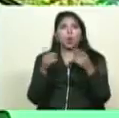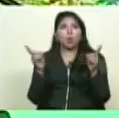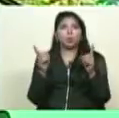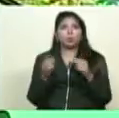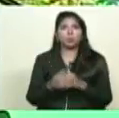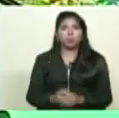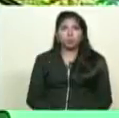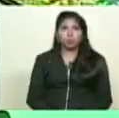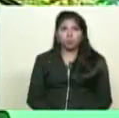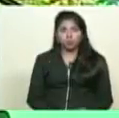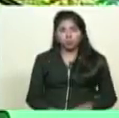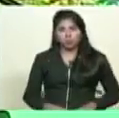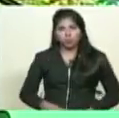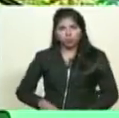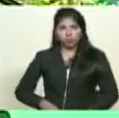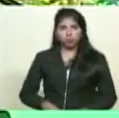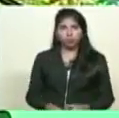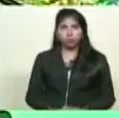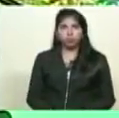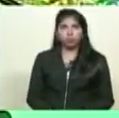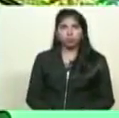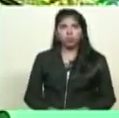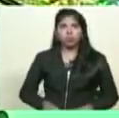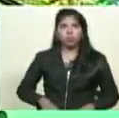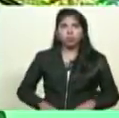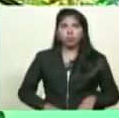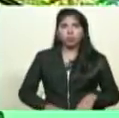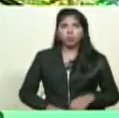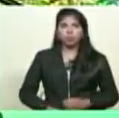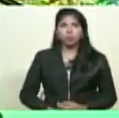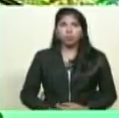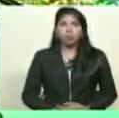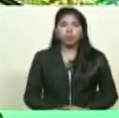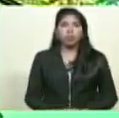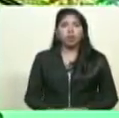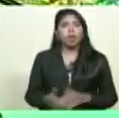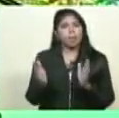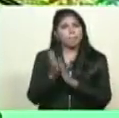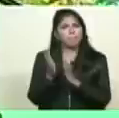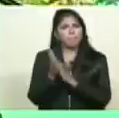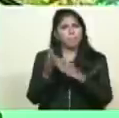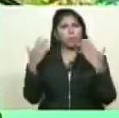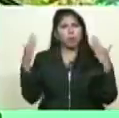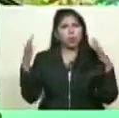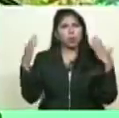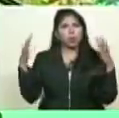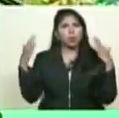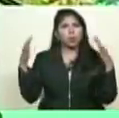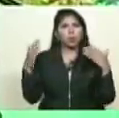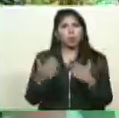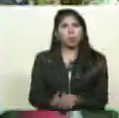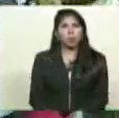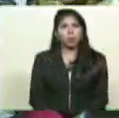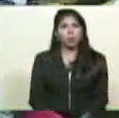palabra entonces a Carmen. Carmencita Toro, vamos a recibirla con un fuerte aplauso.